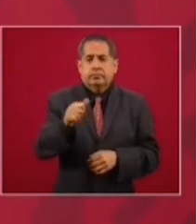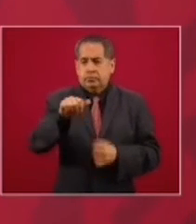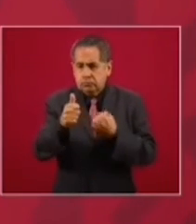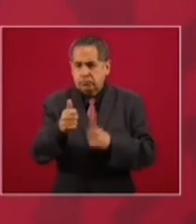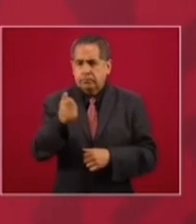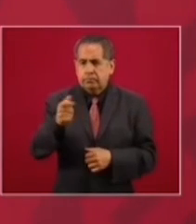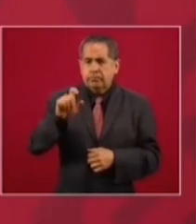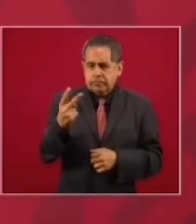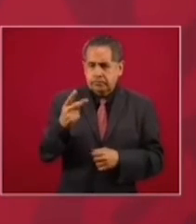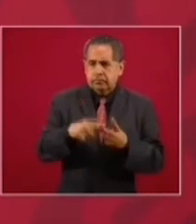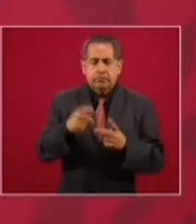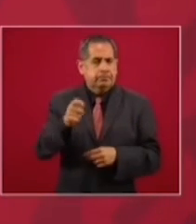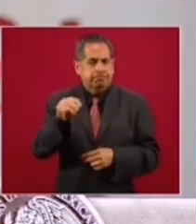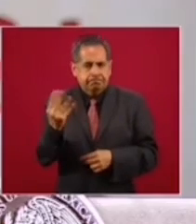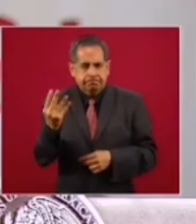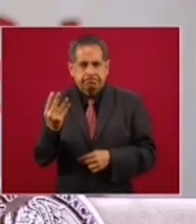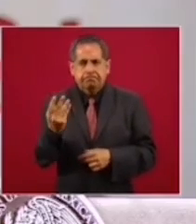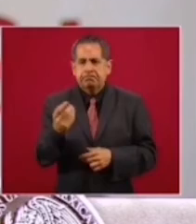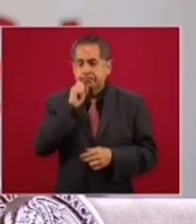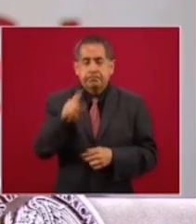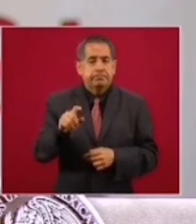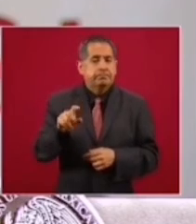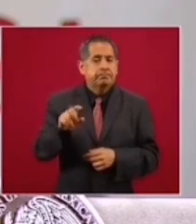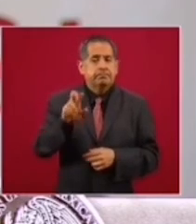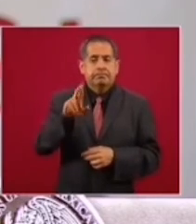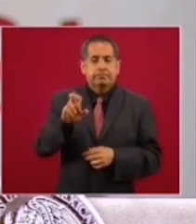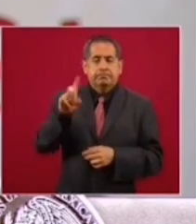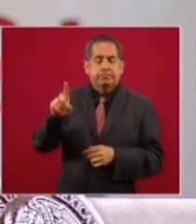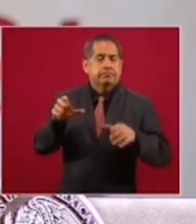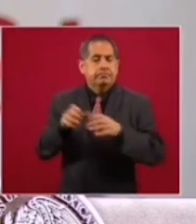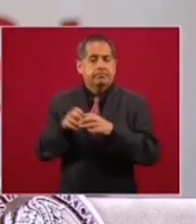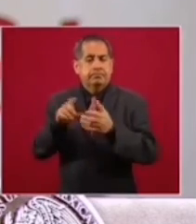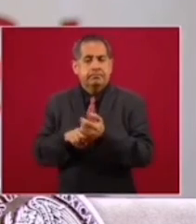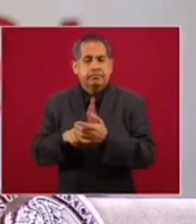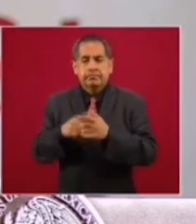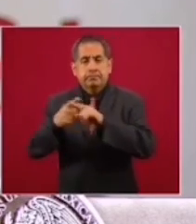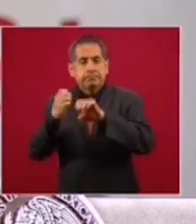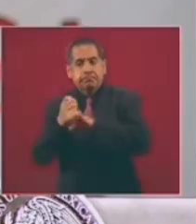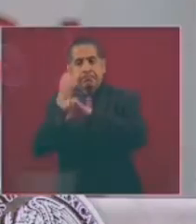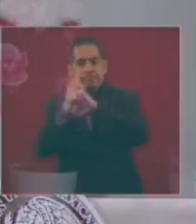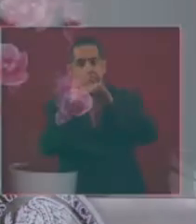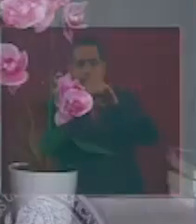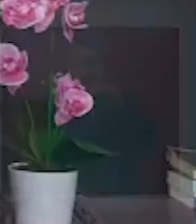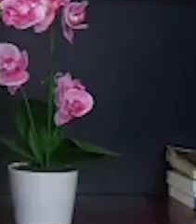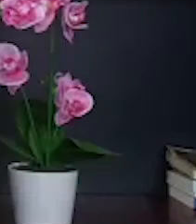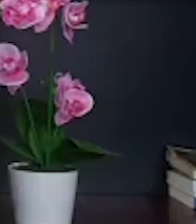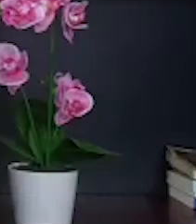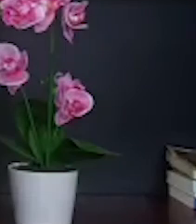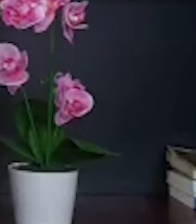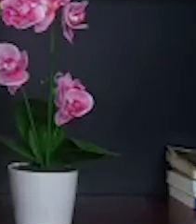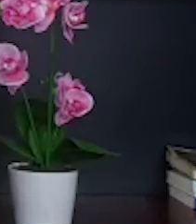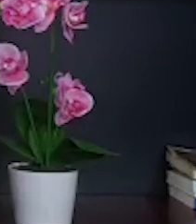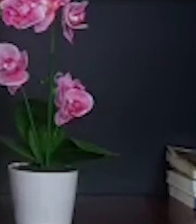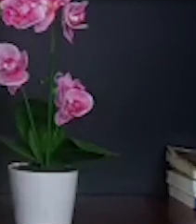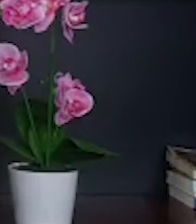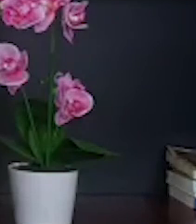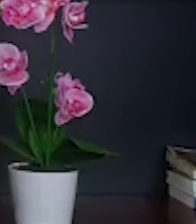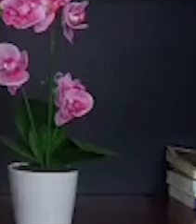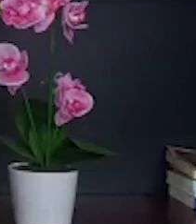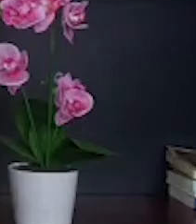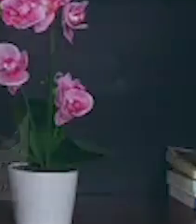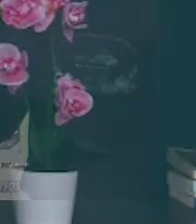22, 14 y la red de televisoras de los estados. Pasamos a información en temas